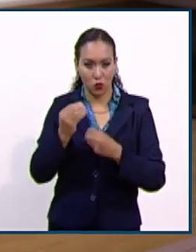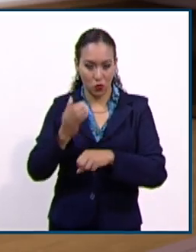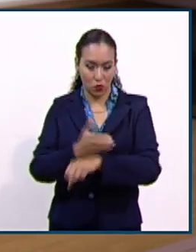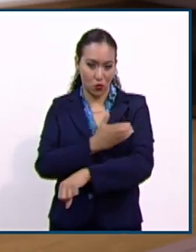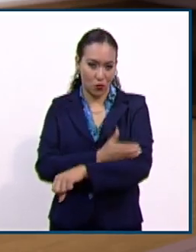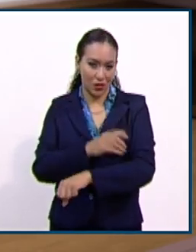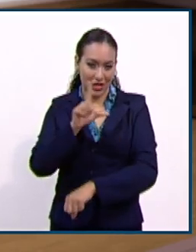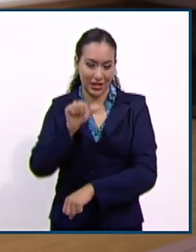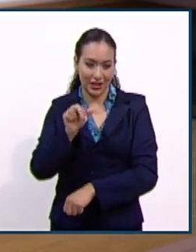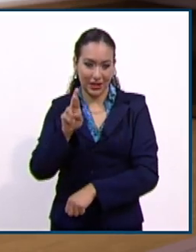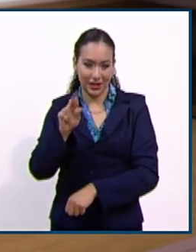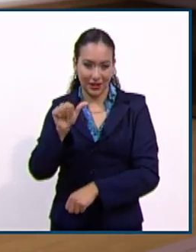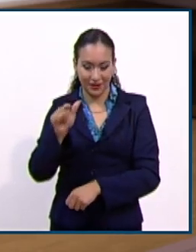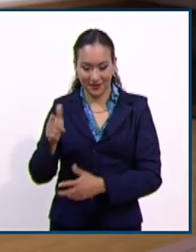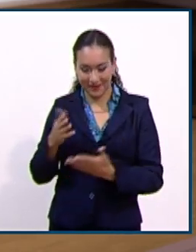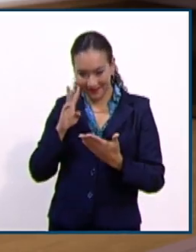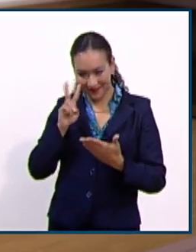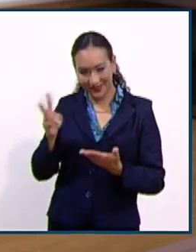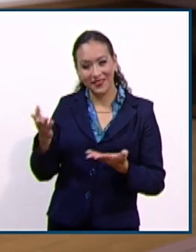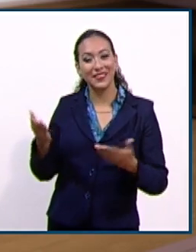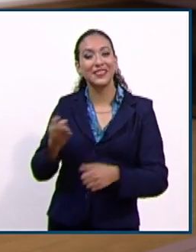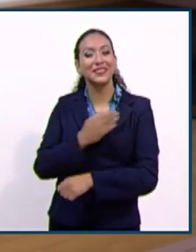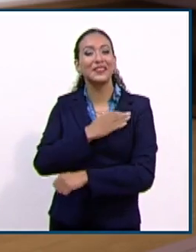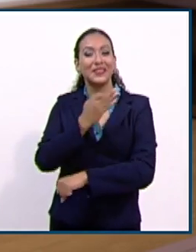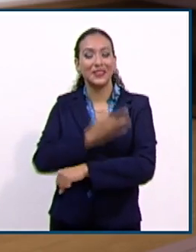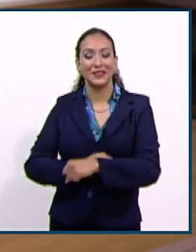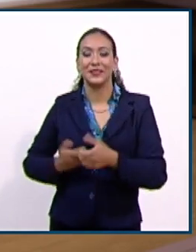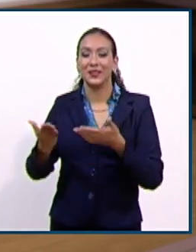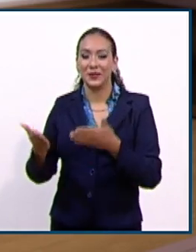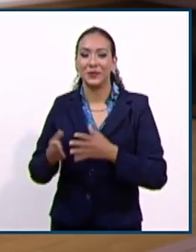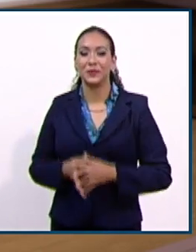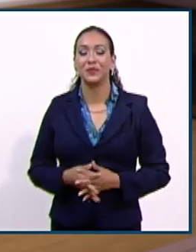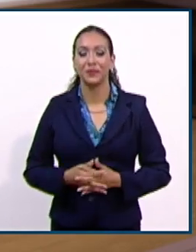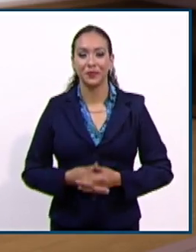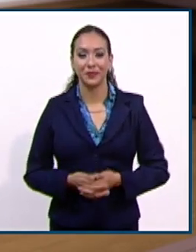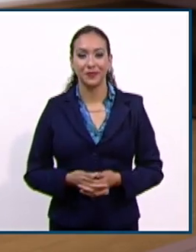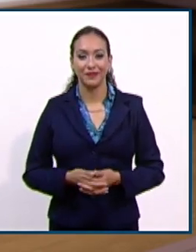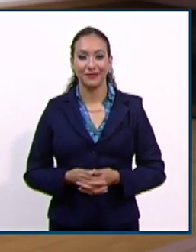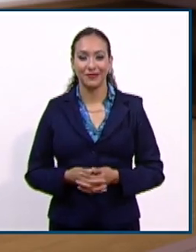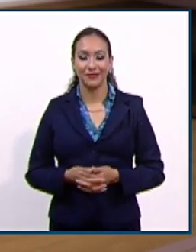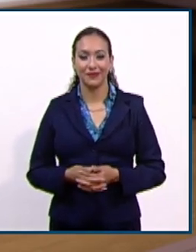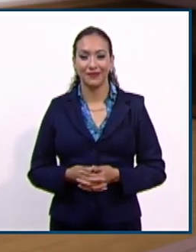tiene todos los detalles. Muy buenas tardes, Laura. Adelante con tu reporte.